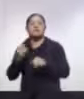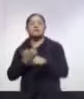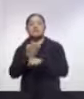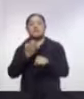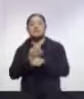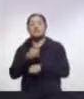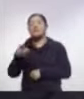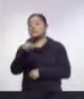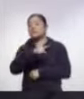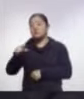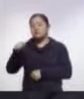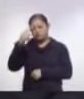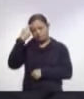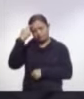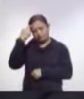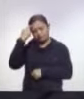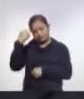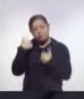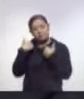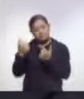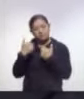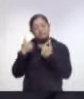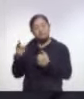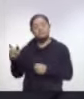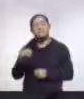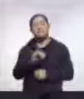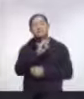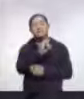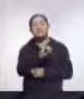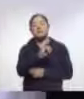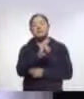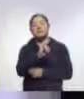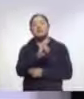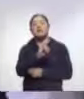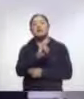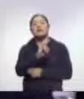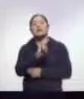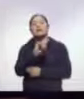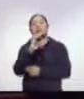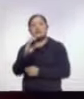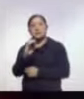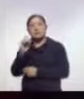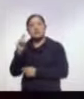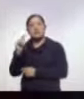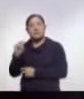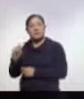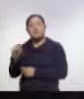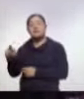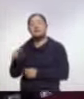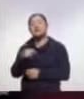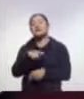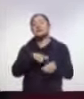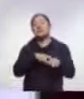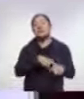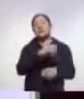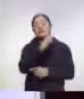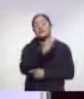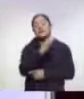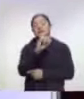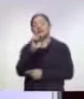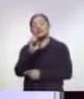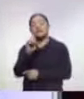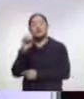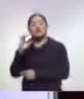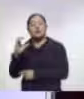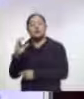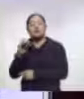fortalecieron sus conocimientos a través de cursos en el Instituto de Capacitación para el Trabajo del Estado y en el Centro de Educación Continua Unidad Tlaxcala del